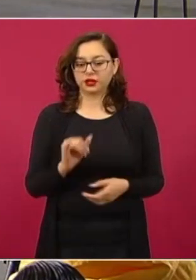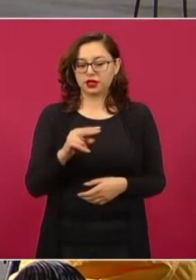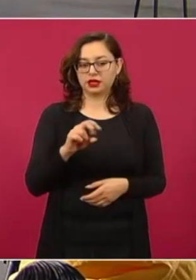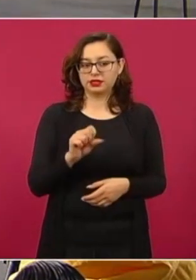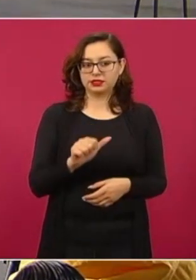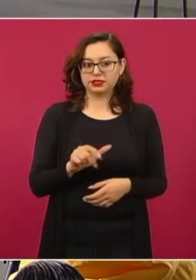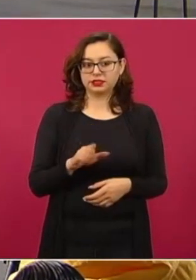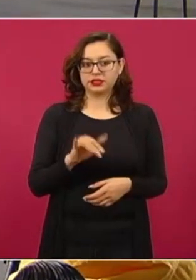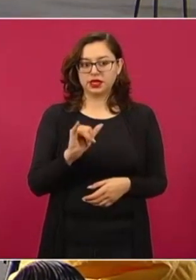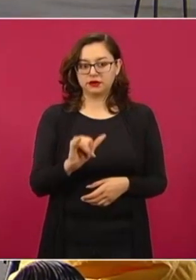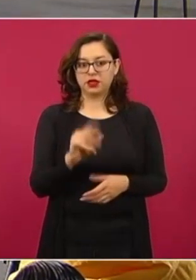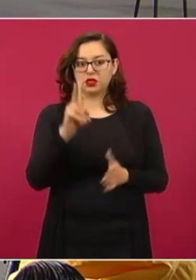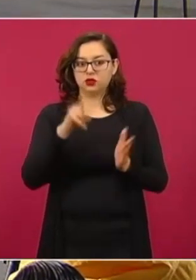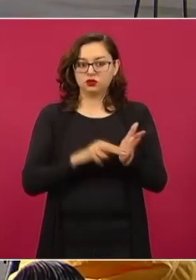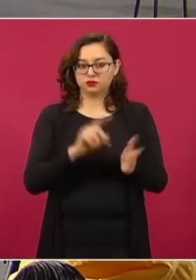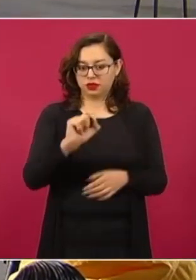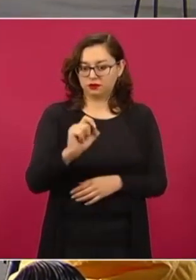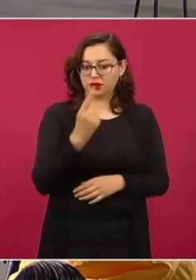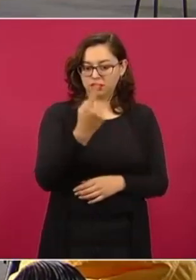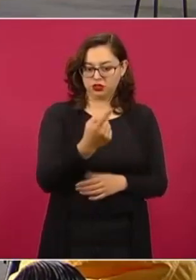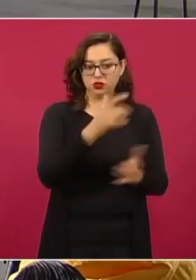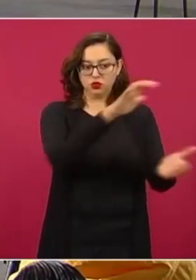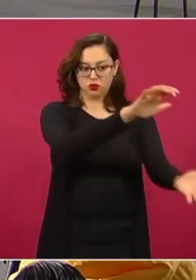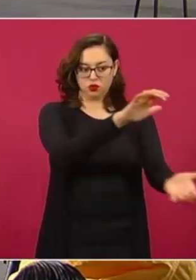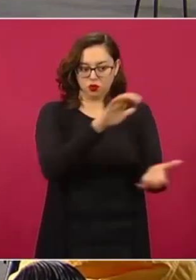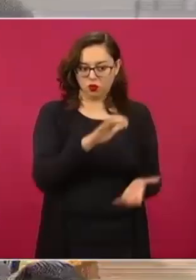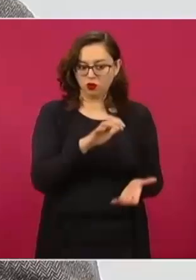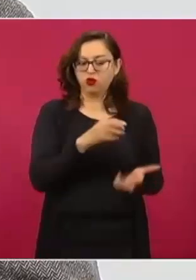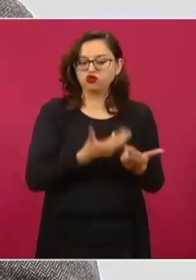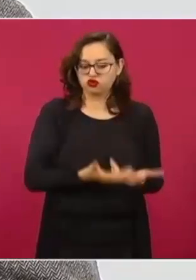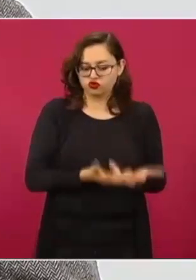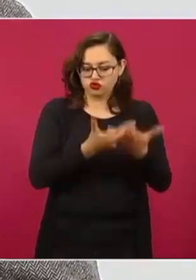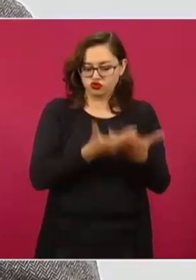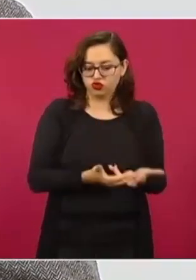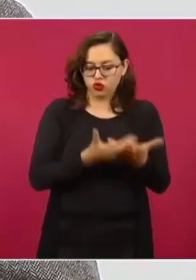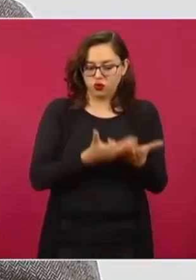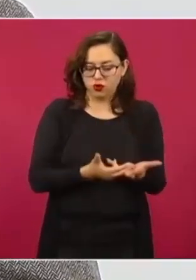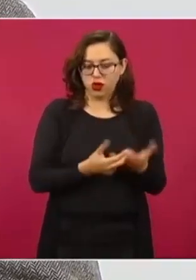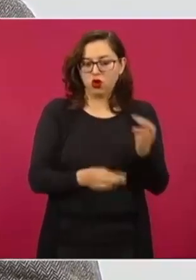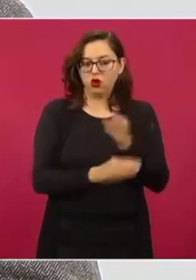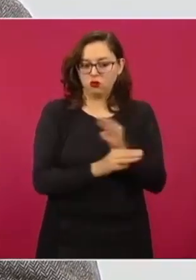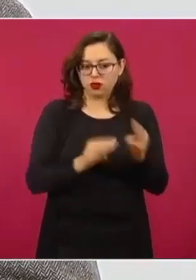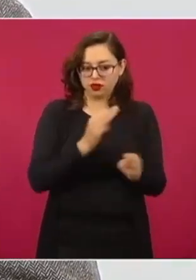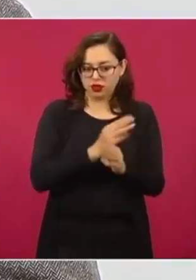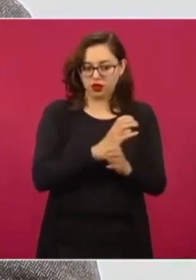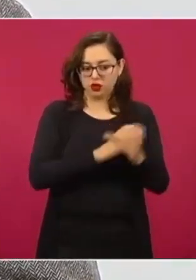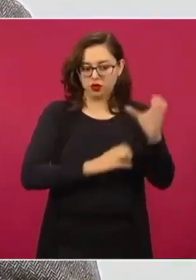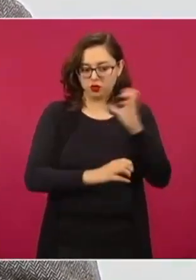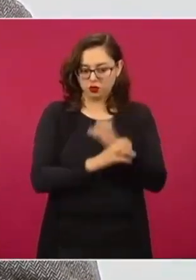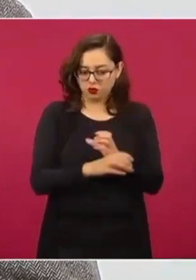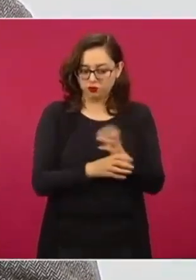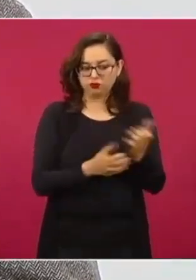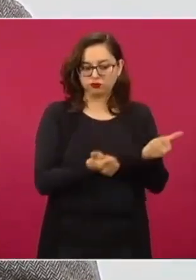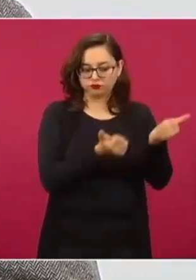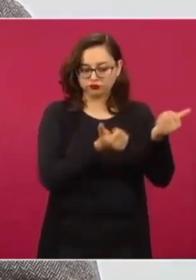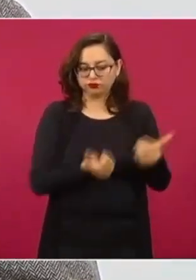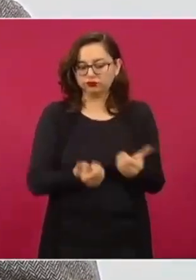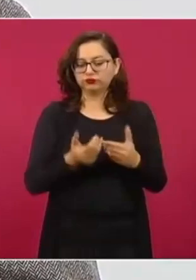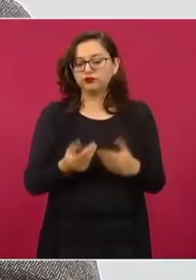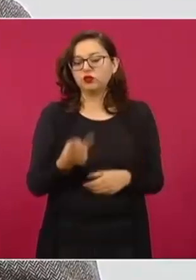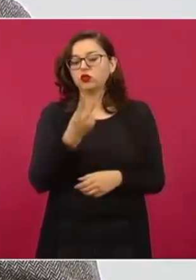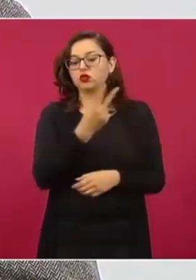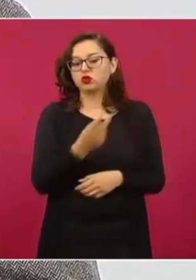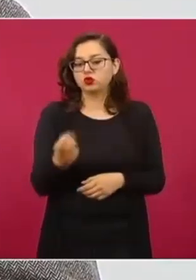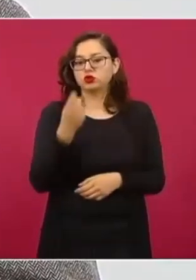jorge alcocer varela el funcionario federal dio a conocer durante la conferencia de prensa matutina del presidente andrés manuel lópez obrador